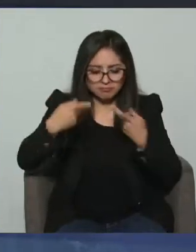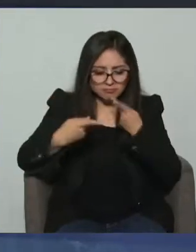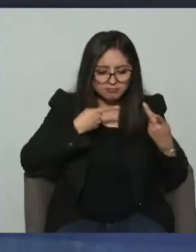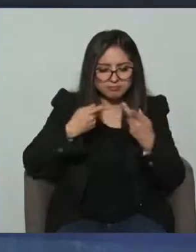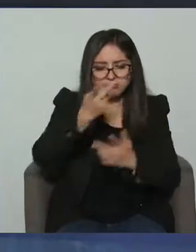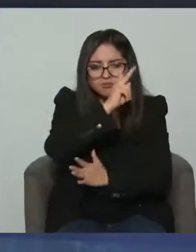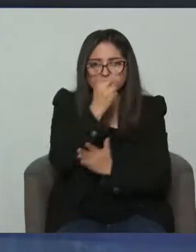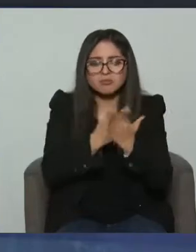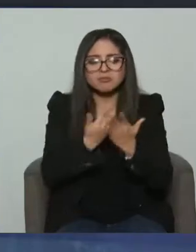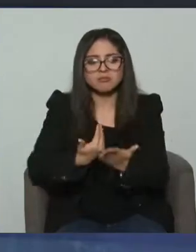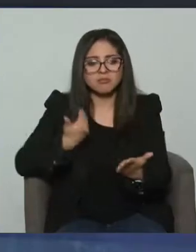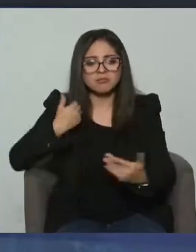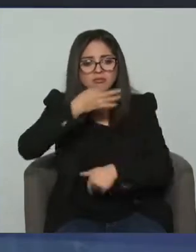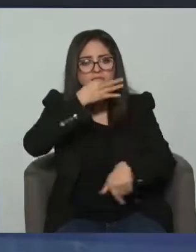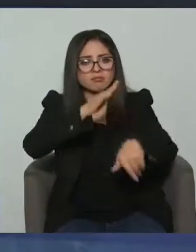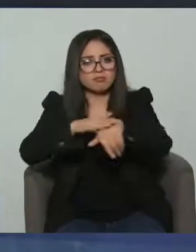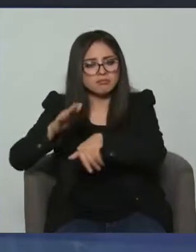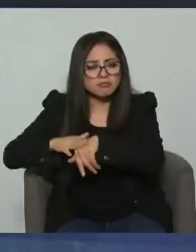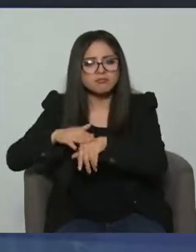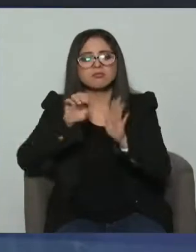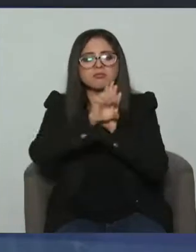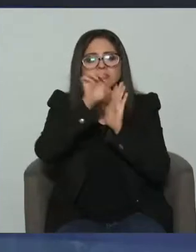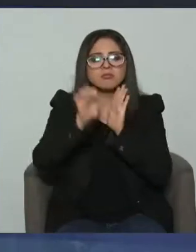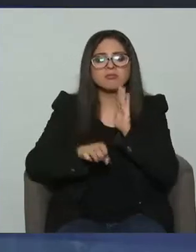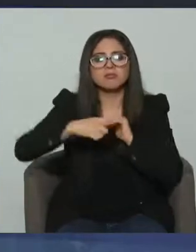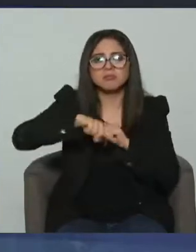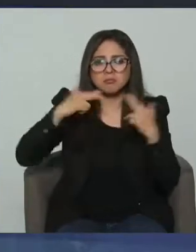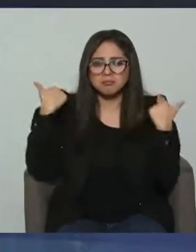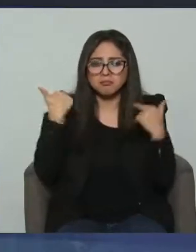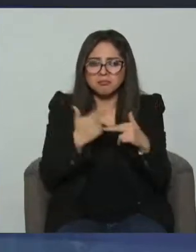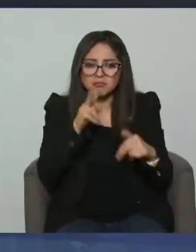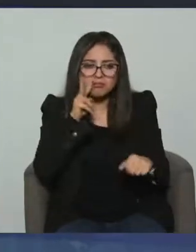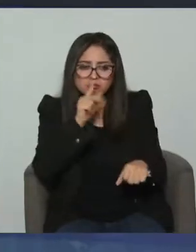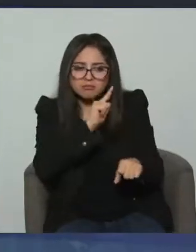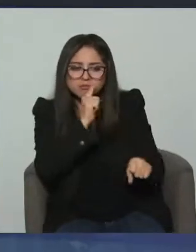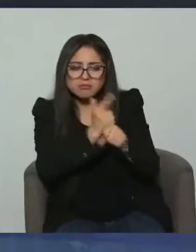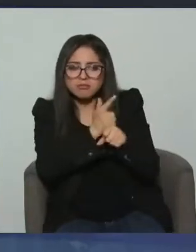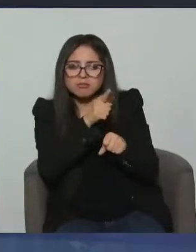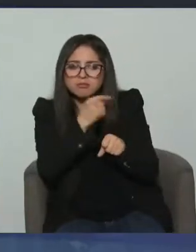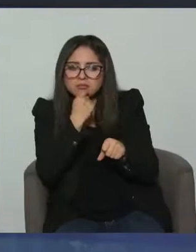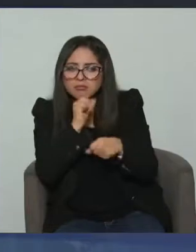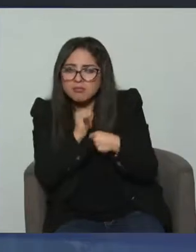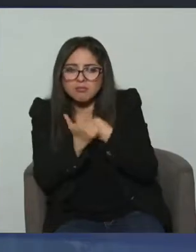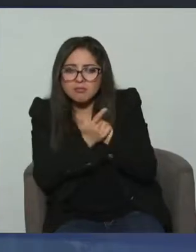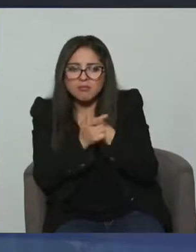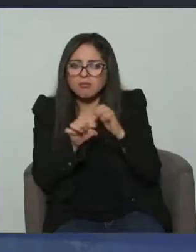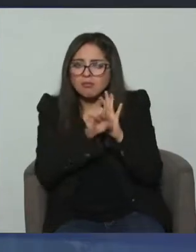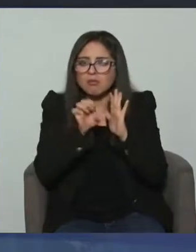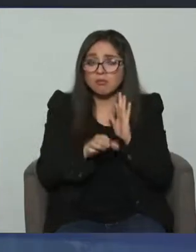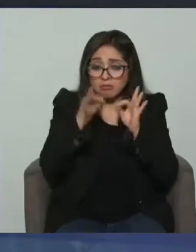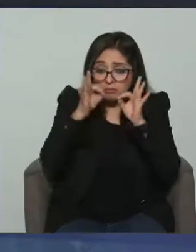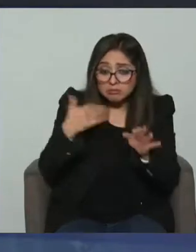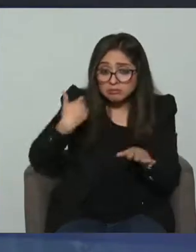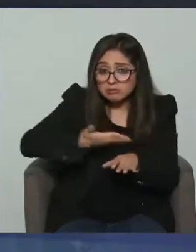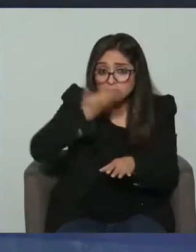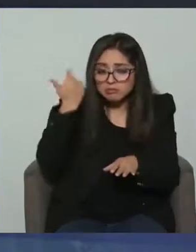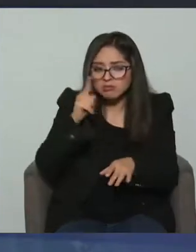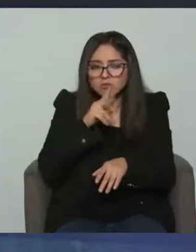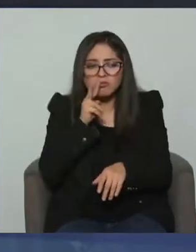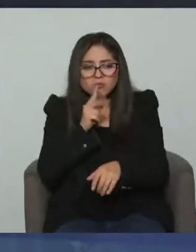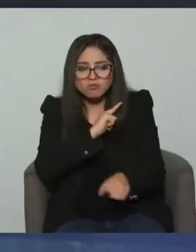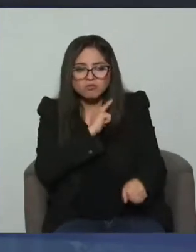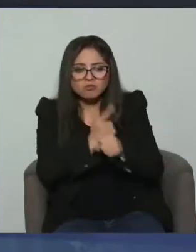niño al momento en que, por ejemplo, ocurre esta tragedia en Torreón y que toma un arma? Ahí la cuestión